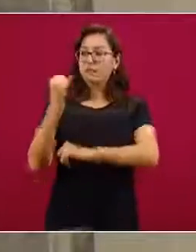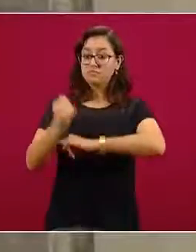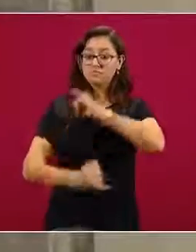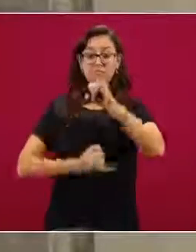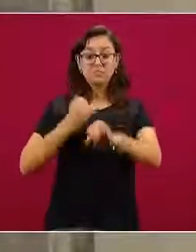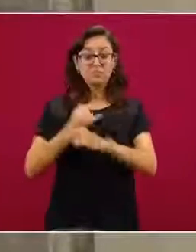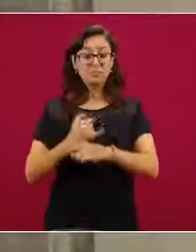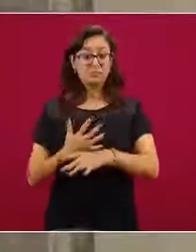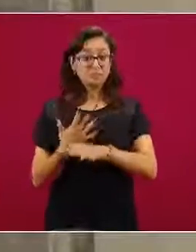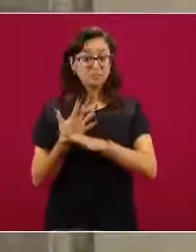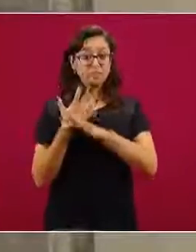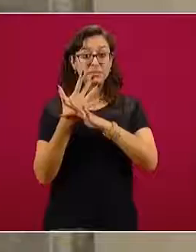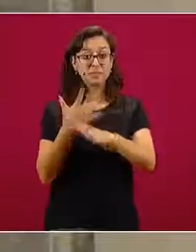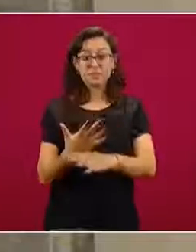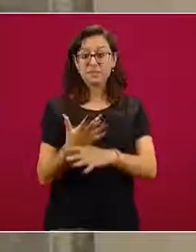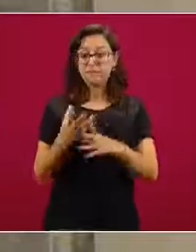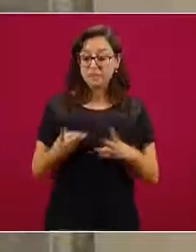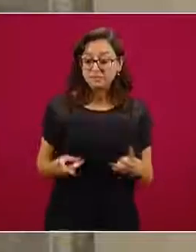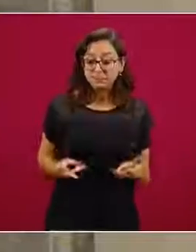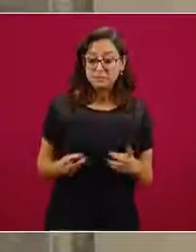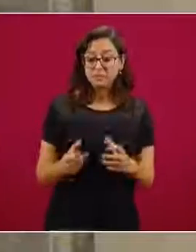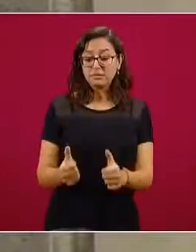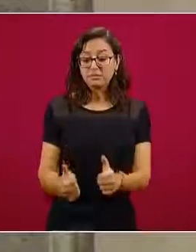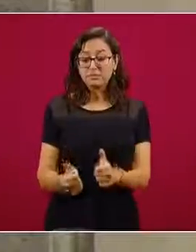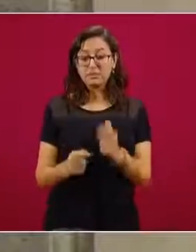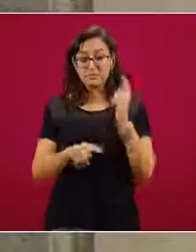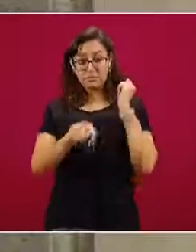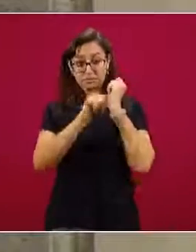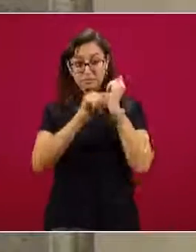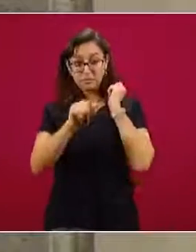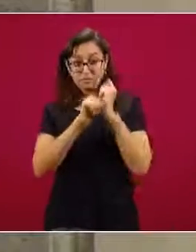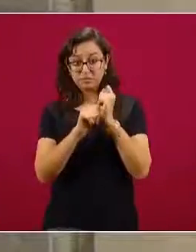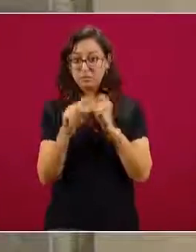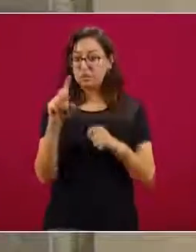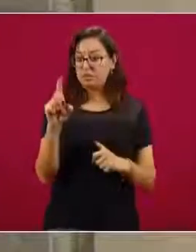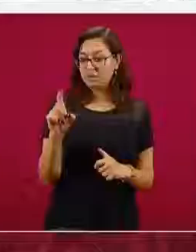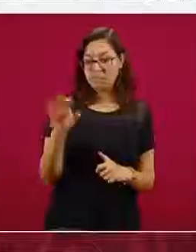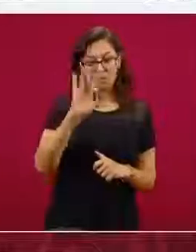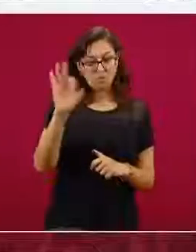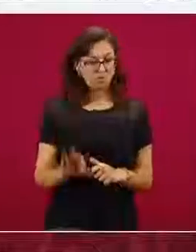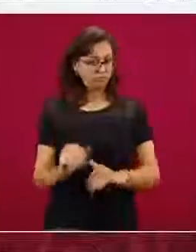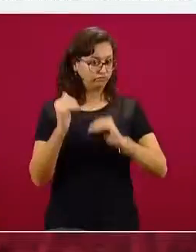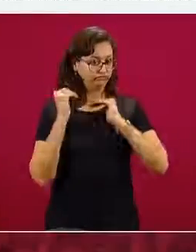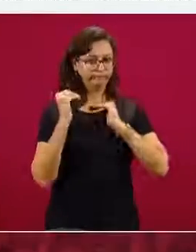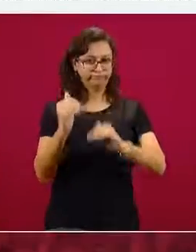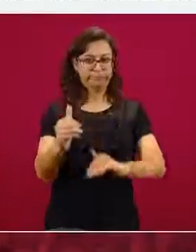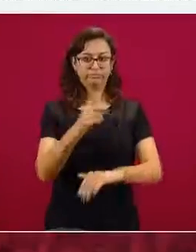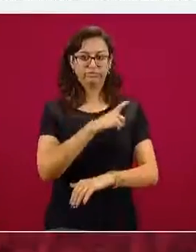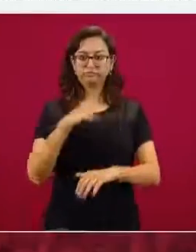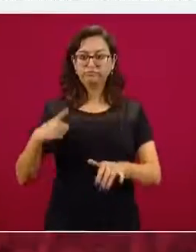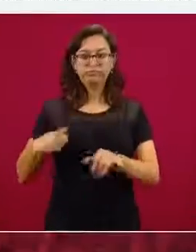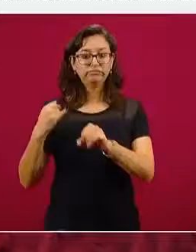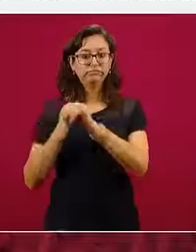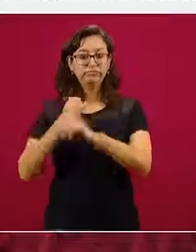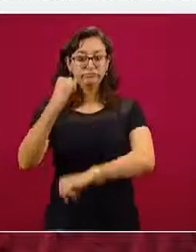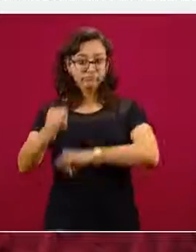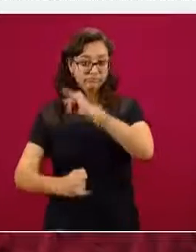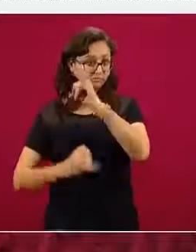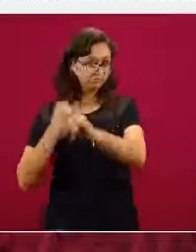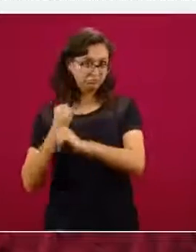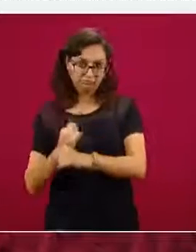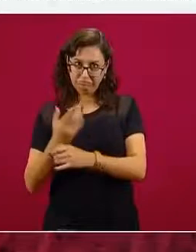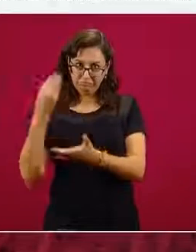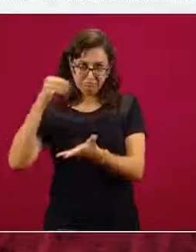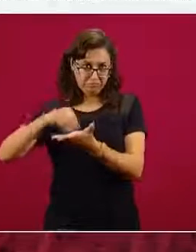debe gastar más del 30% del ingreso familiar en transporte público. Es como un estándar a nivel internacional. Hemos encontrado